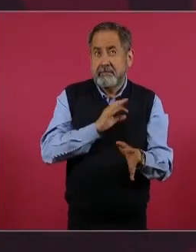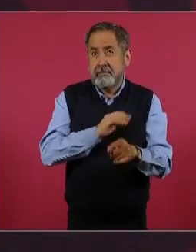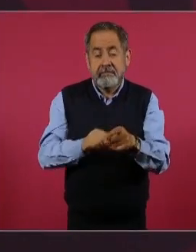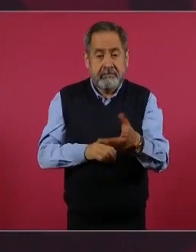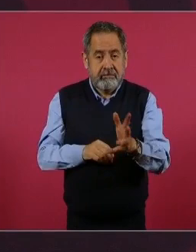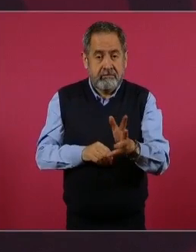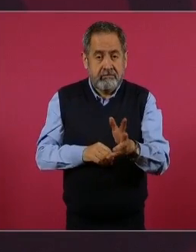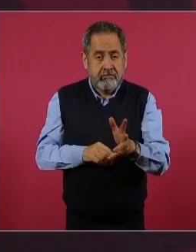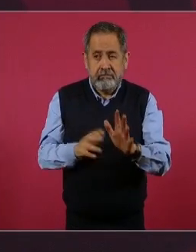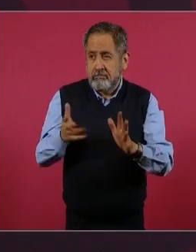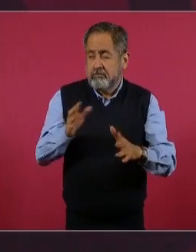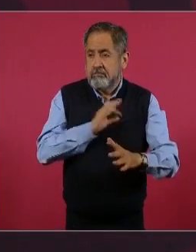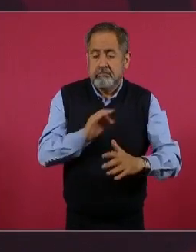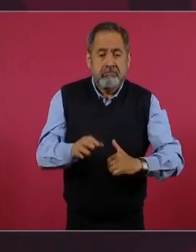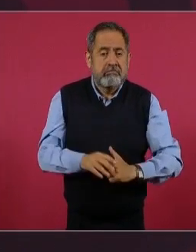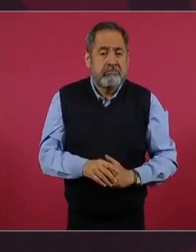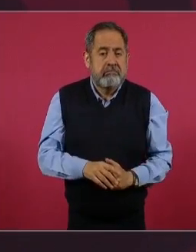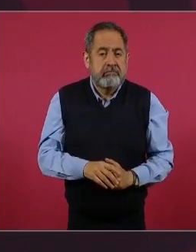son